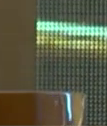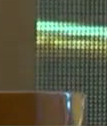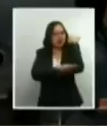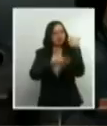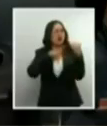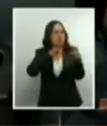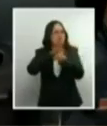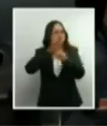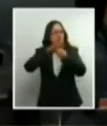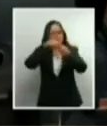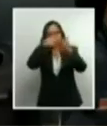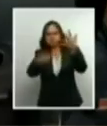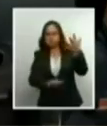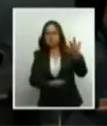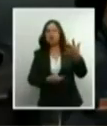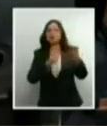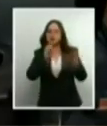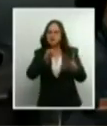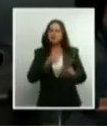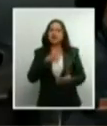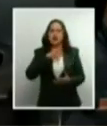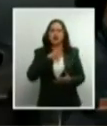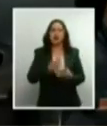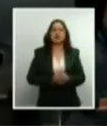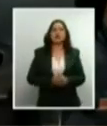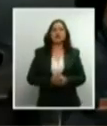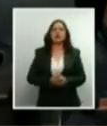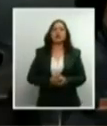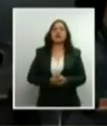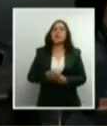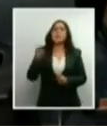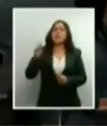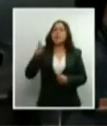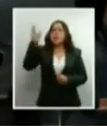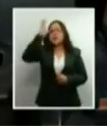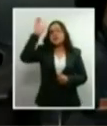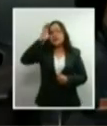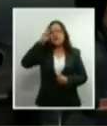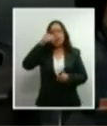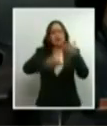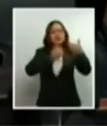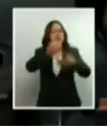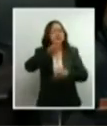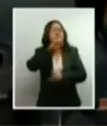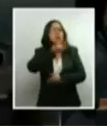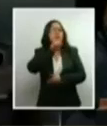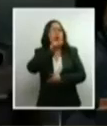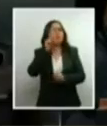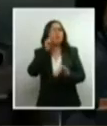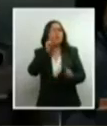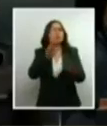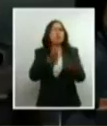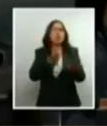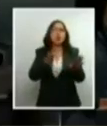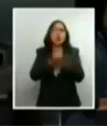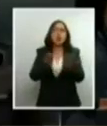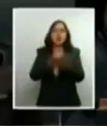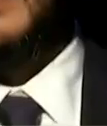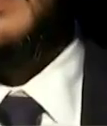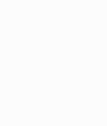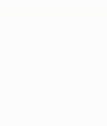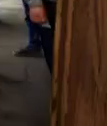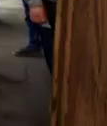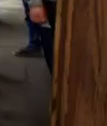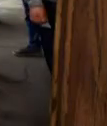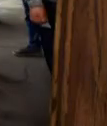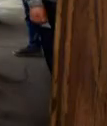si tienes un jet privado, ir en un avión comercial sí es austeridad, pero no es el caso, ¿eh? Pues no, austeridad es como yo, que viajo